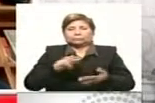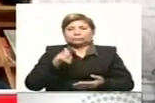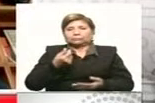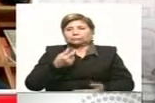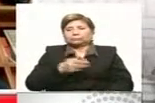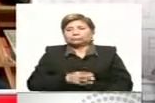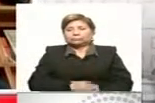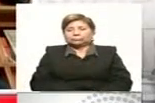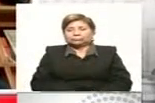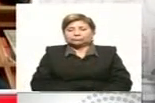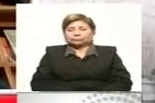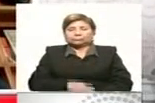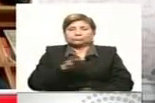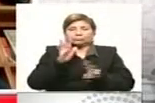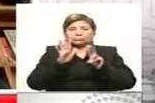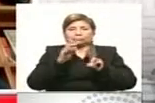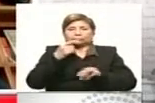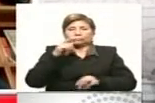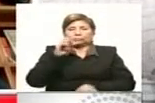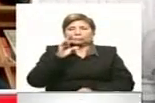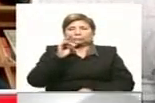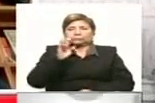de